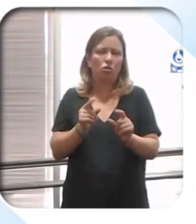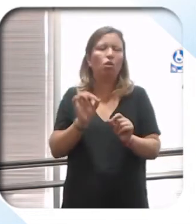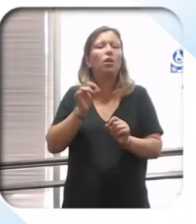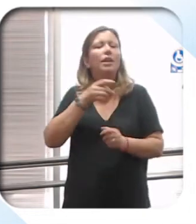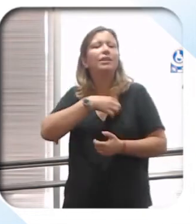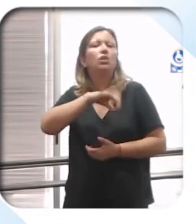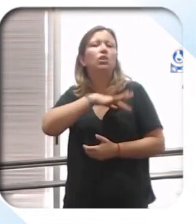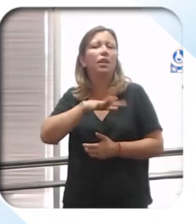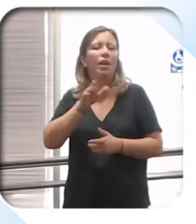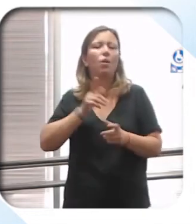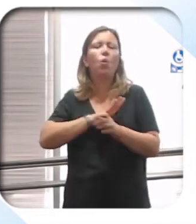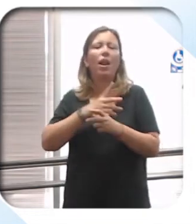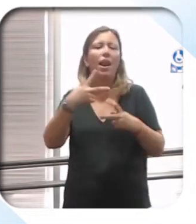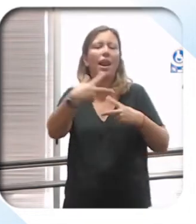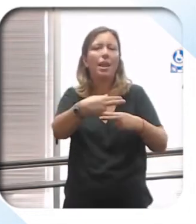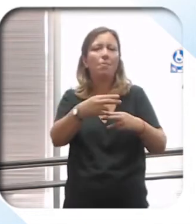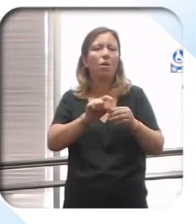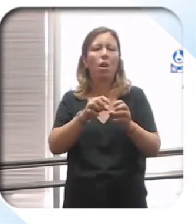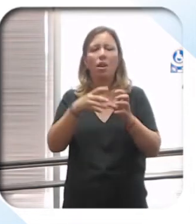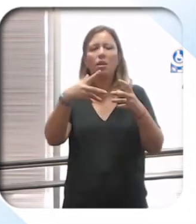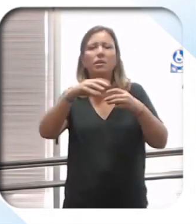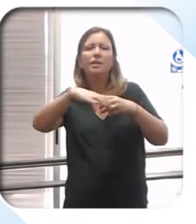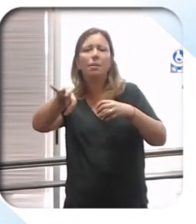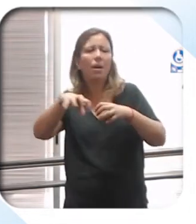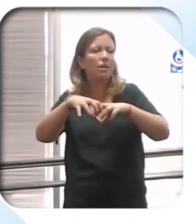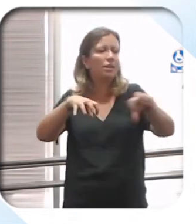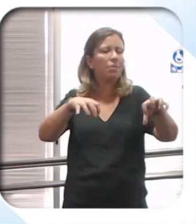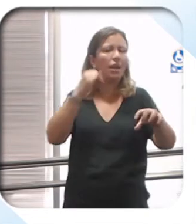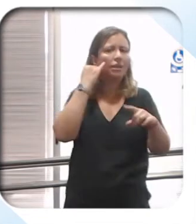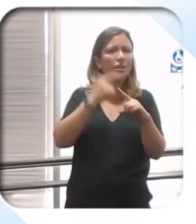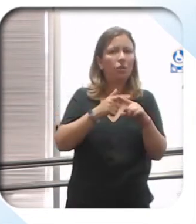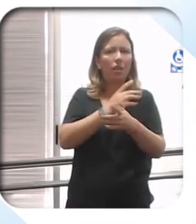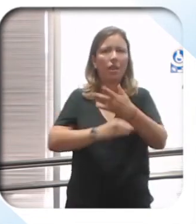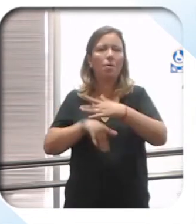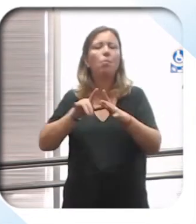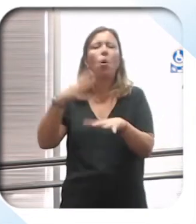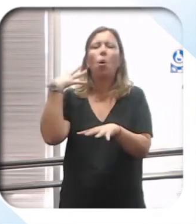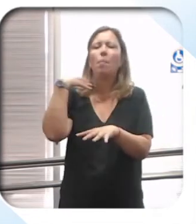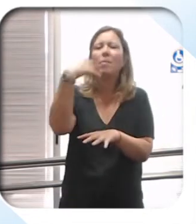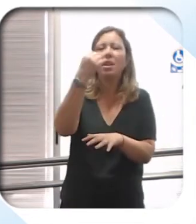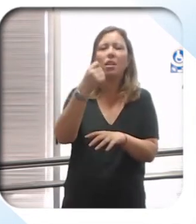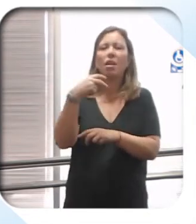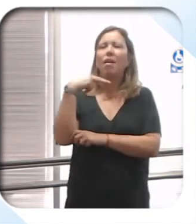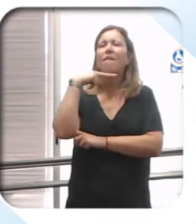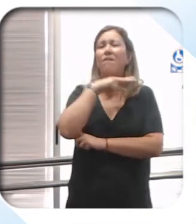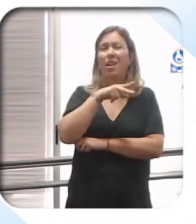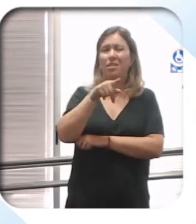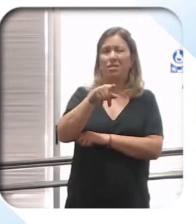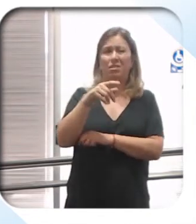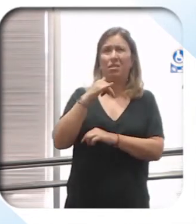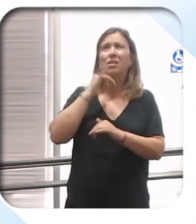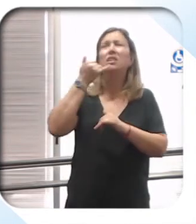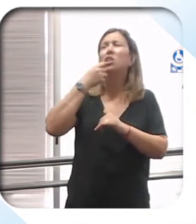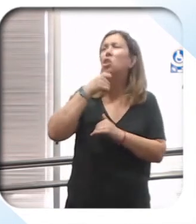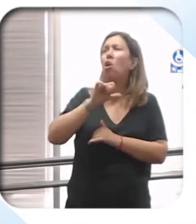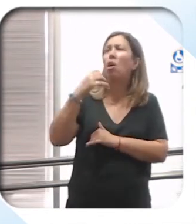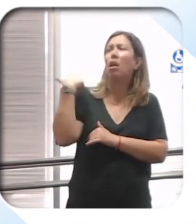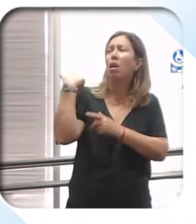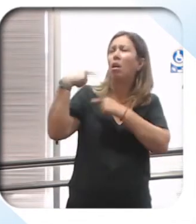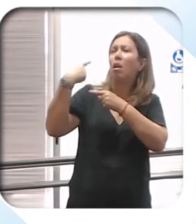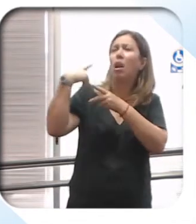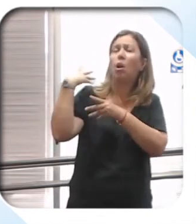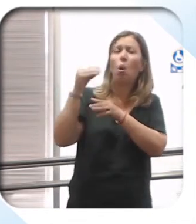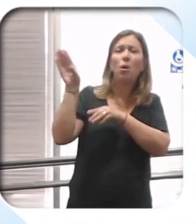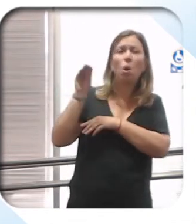eso separan a la sexualidad de la discapacidad, que son los mitos, que son estas falsas verdades que se van repitiendo de generación en